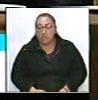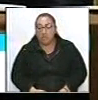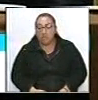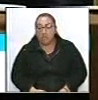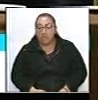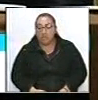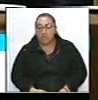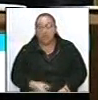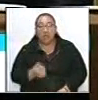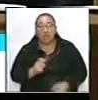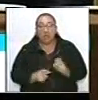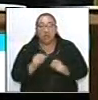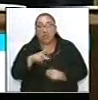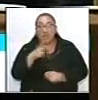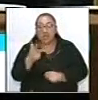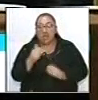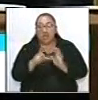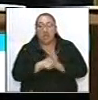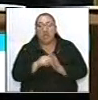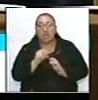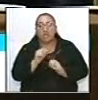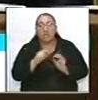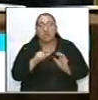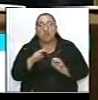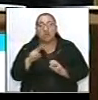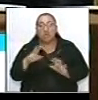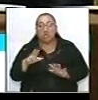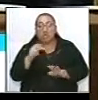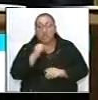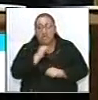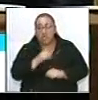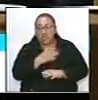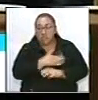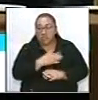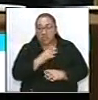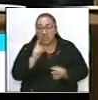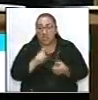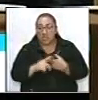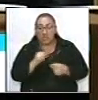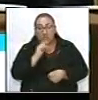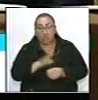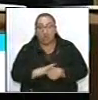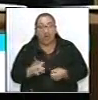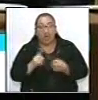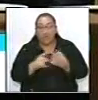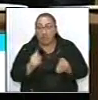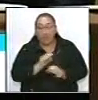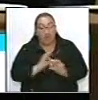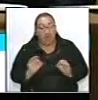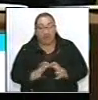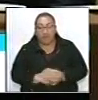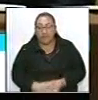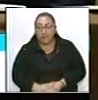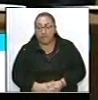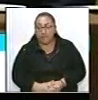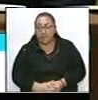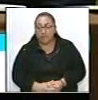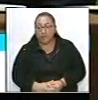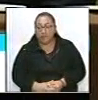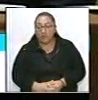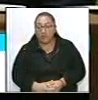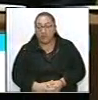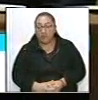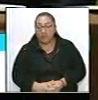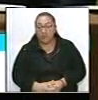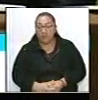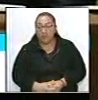personal tercero, que a pesar que salió la 728 ahora en diciembre, aún y que no se cumple a cabalidad en algunos distritos, ¿no?, que no debería haber